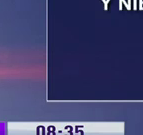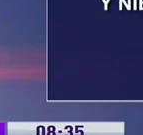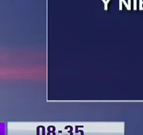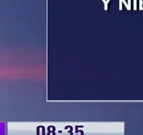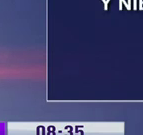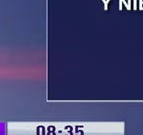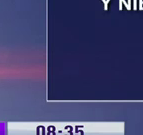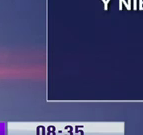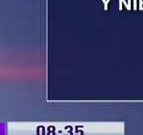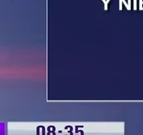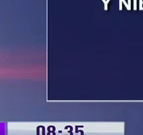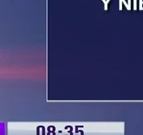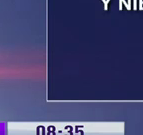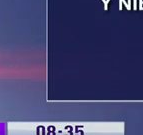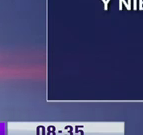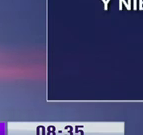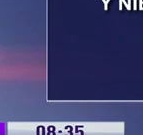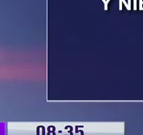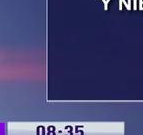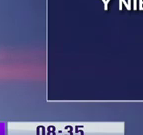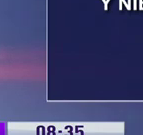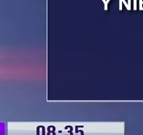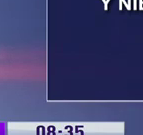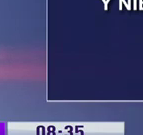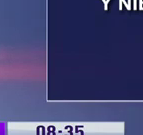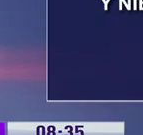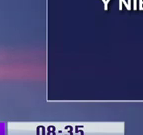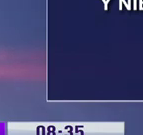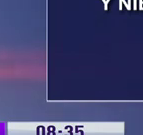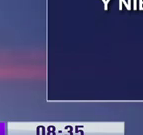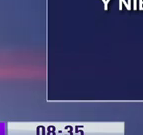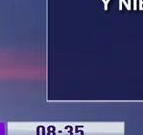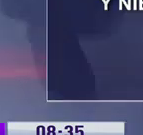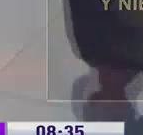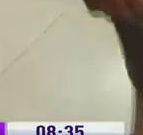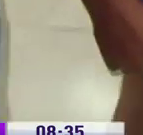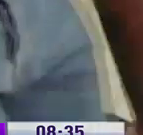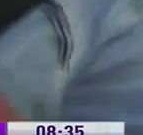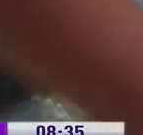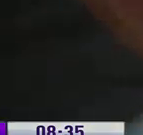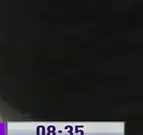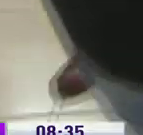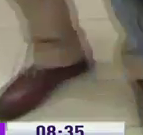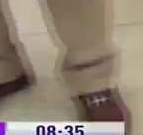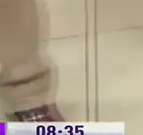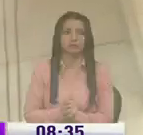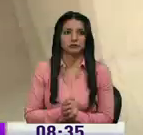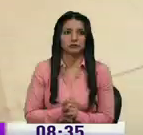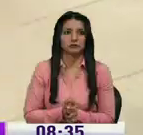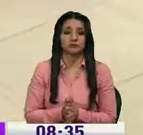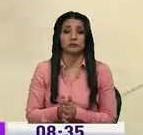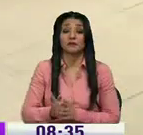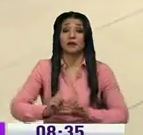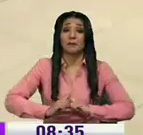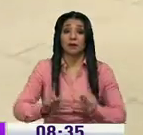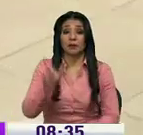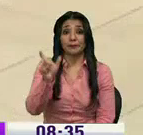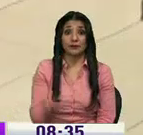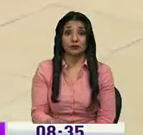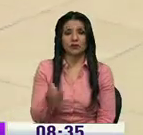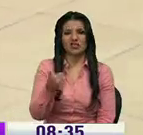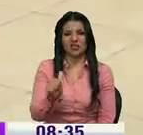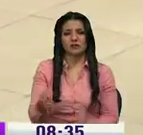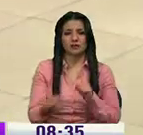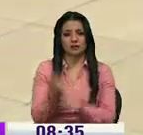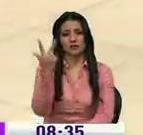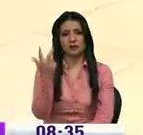el cometimiento de este delito de 7 a 10 años de pena privativa de libertad. Sin embargo, será sancionada con pena privativa de libertad de 10 a